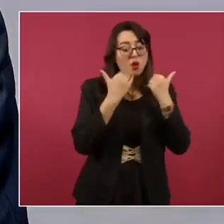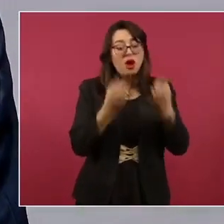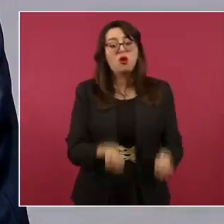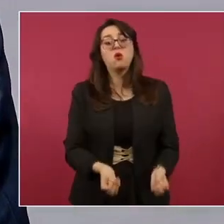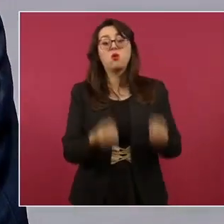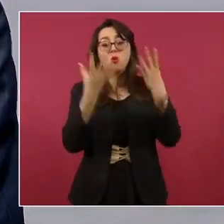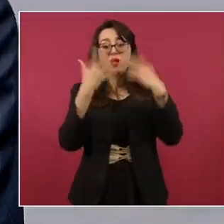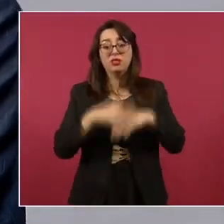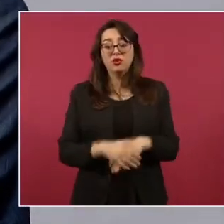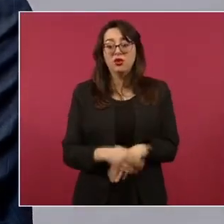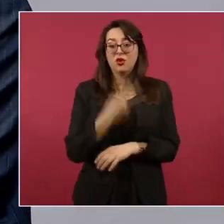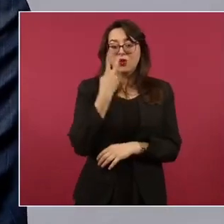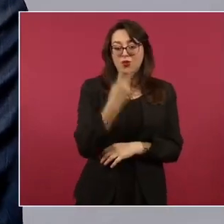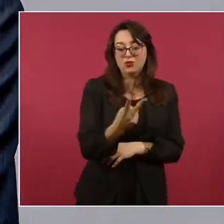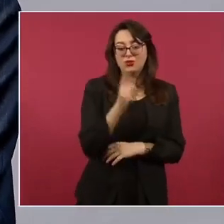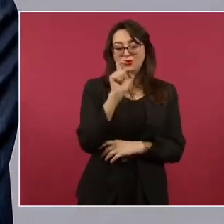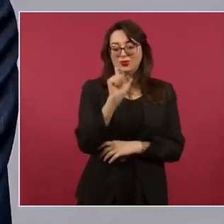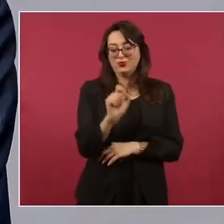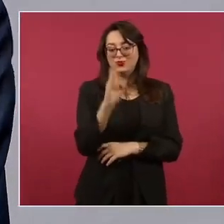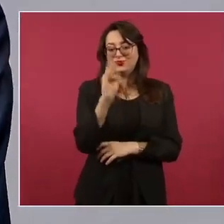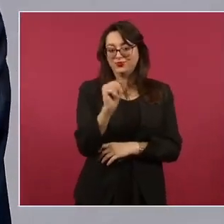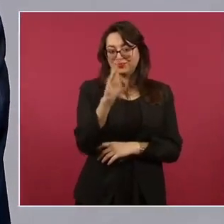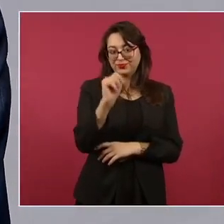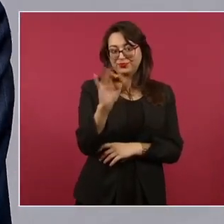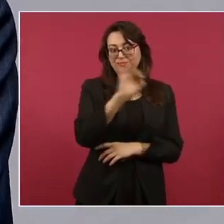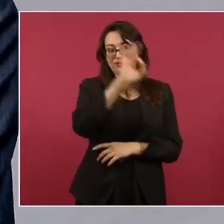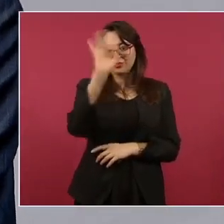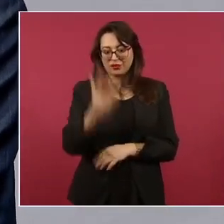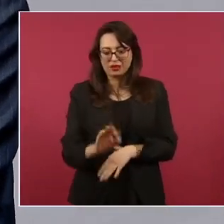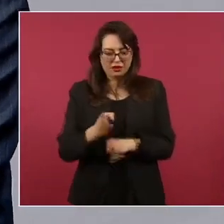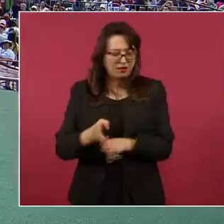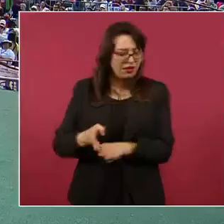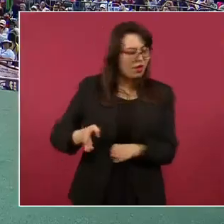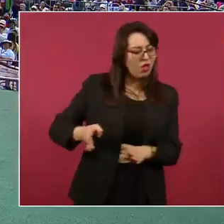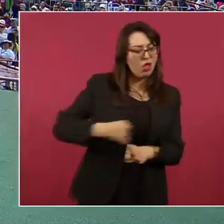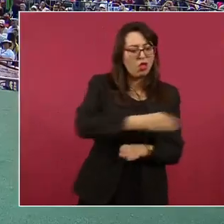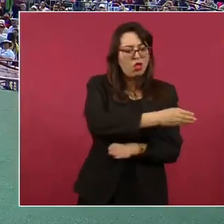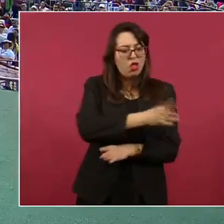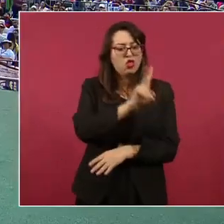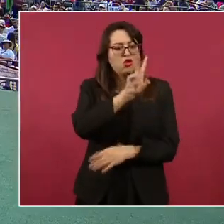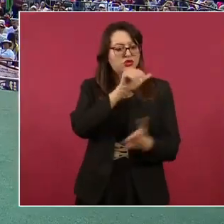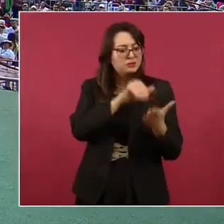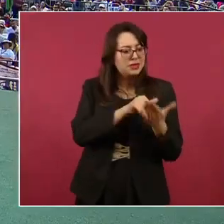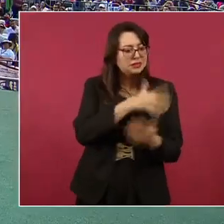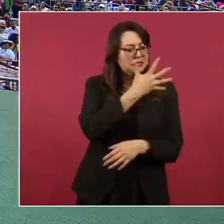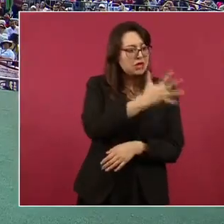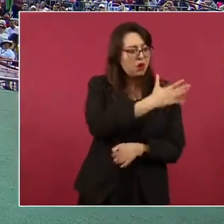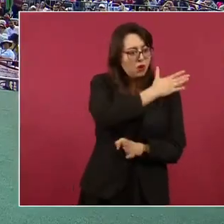2.9%, la más baja desde 2005.